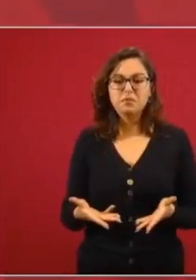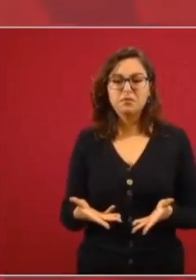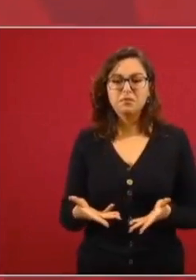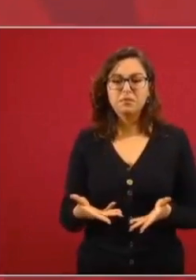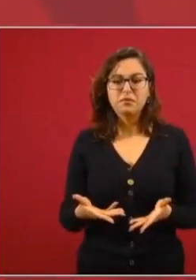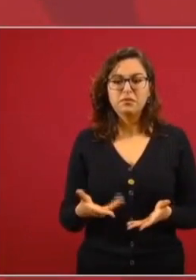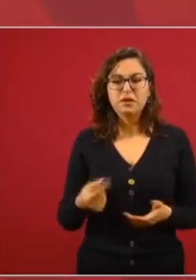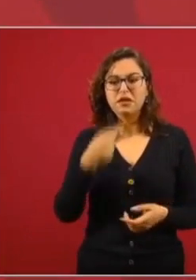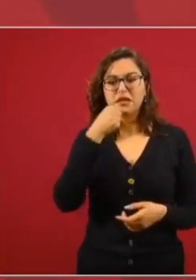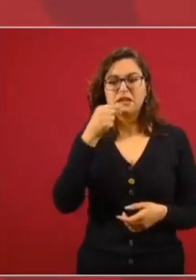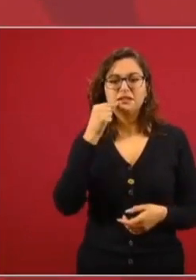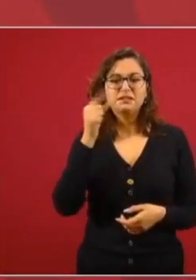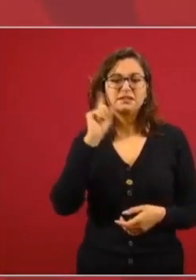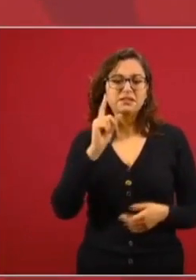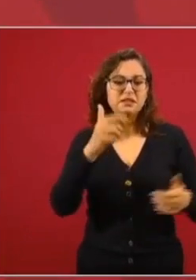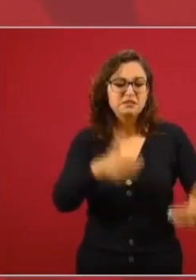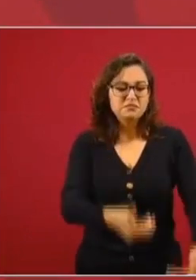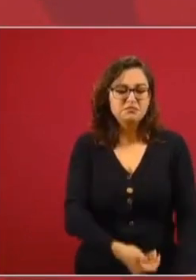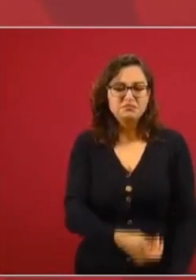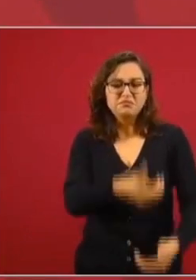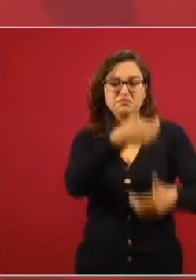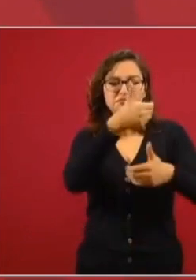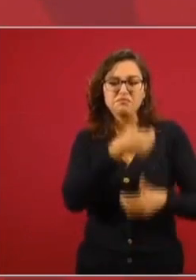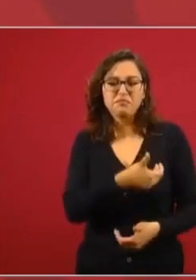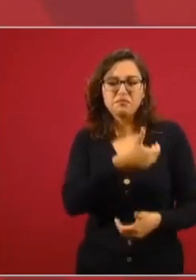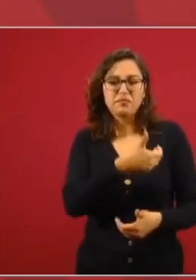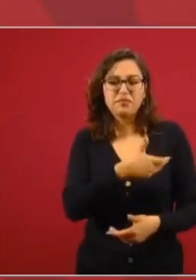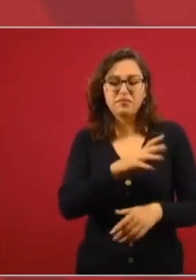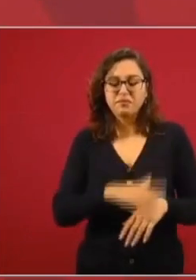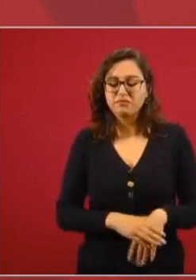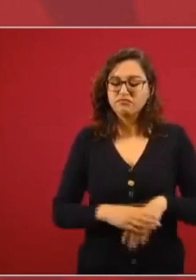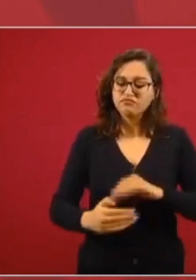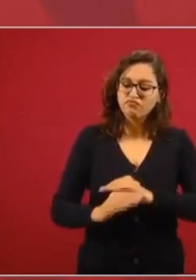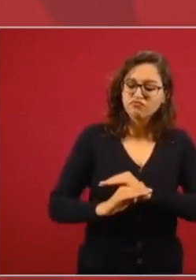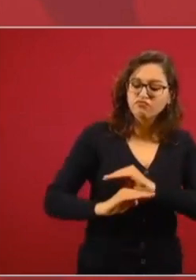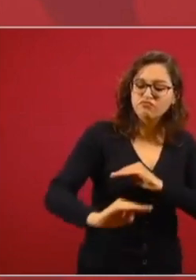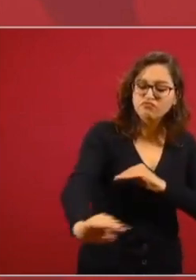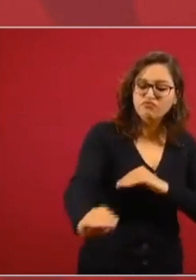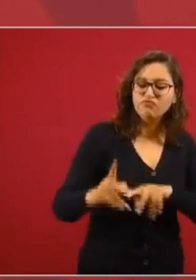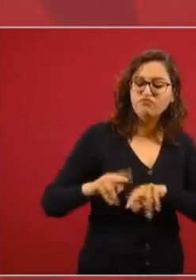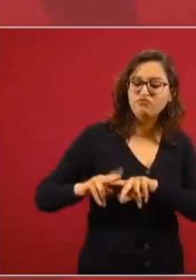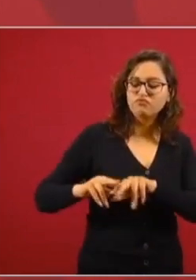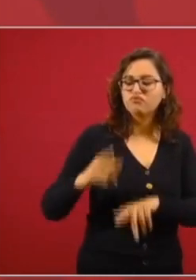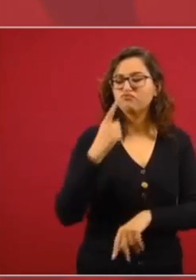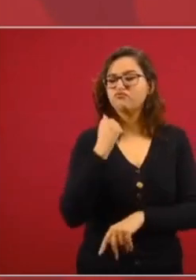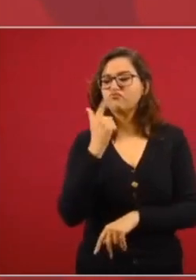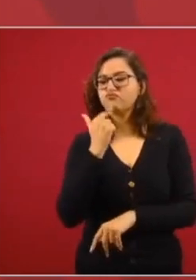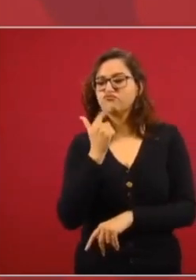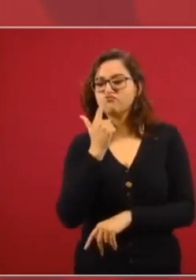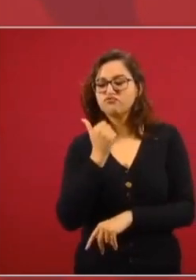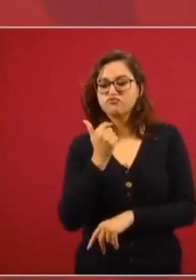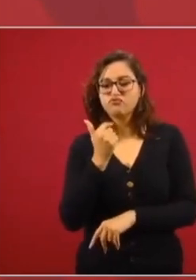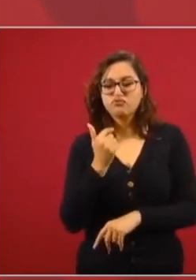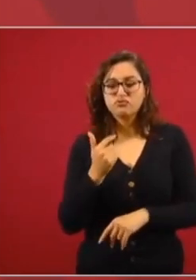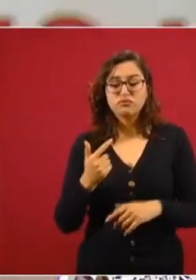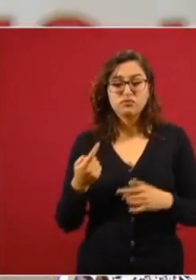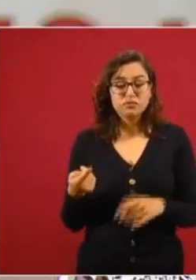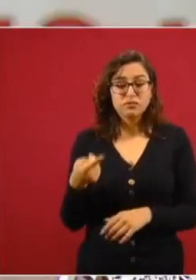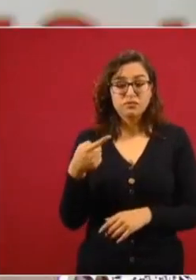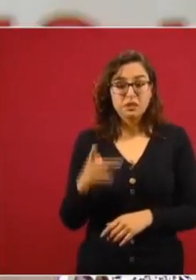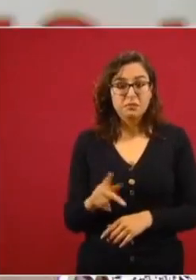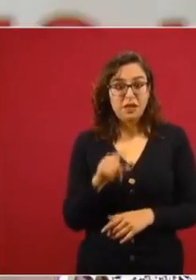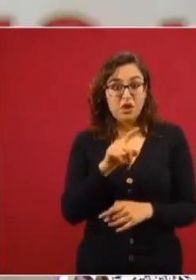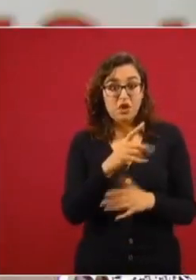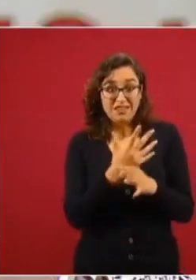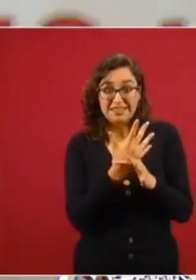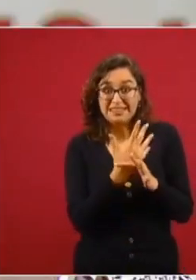cargó una niña, que le pusieron una alfombra roja, pero sus discursos